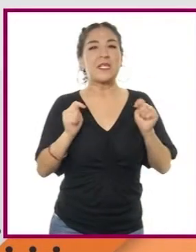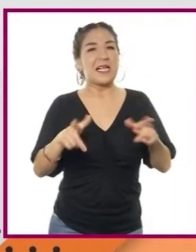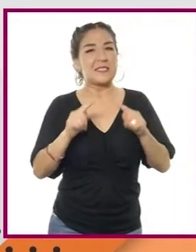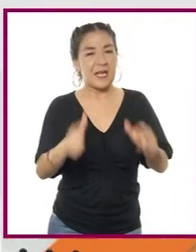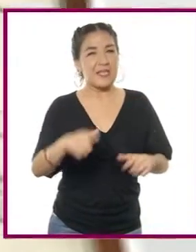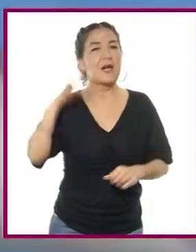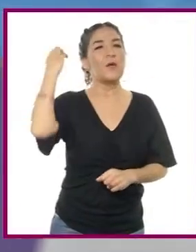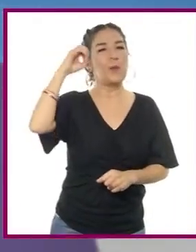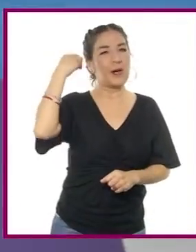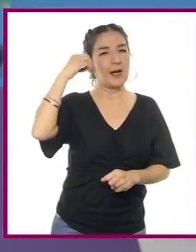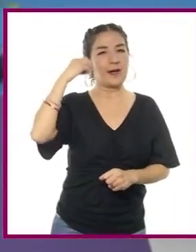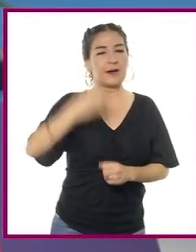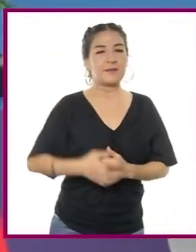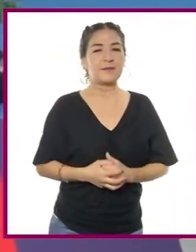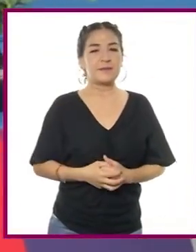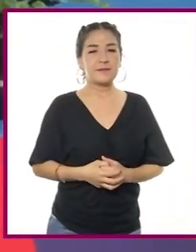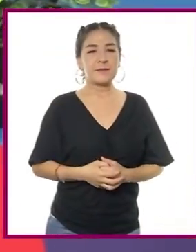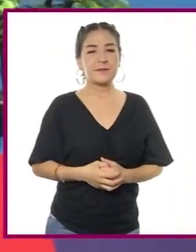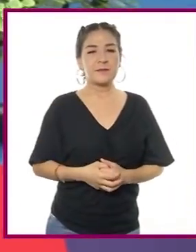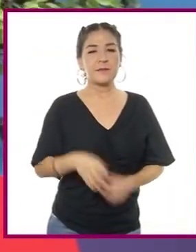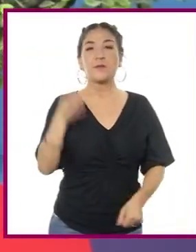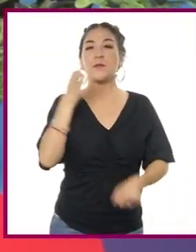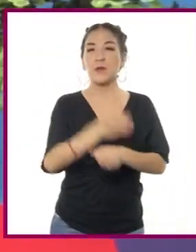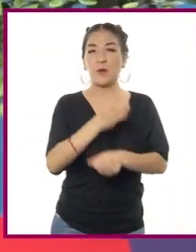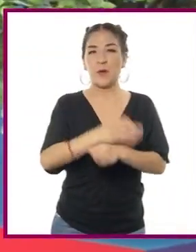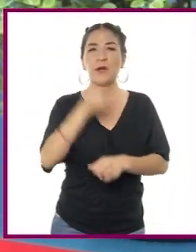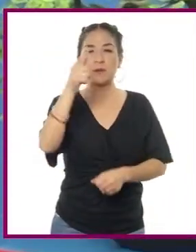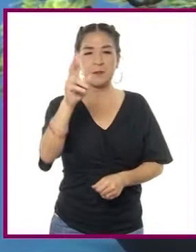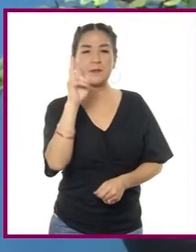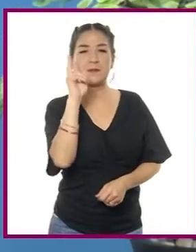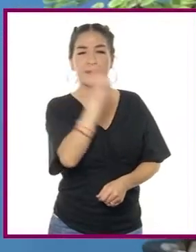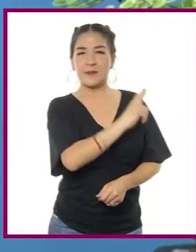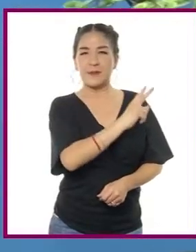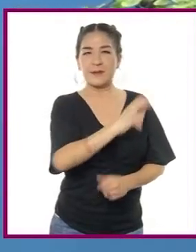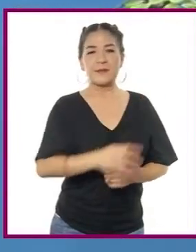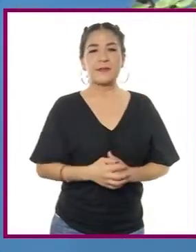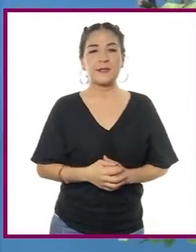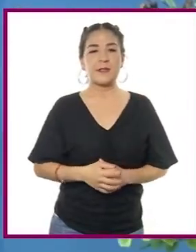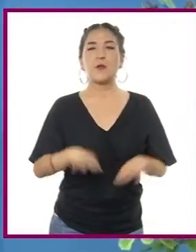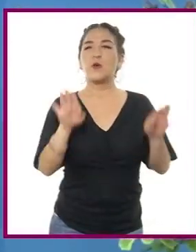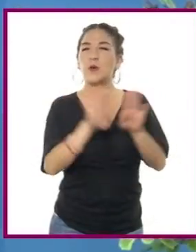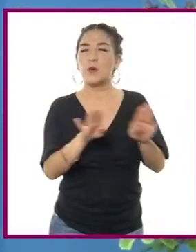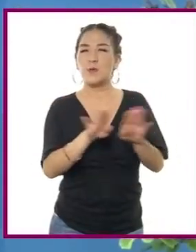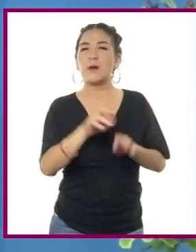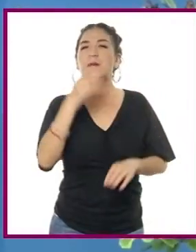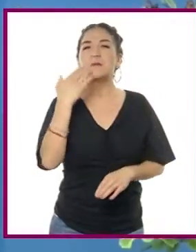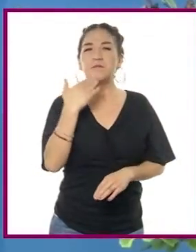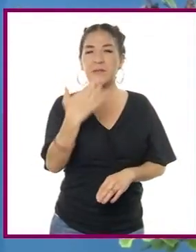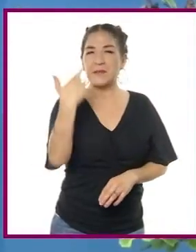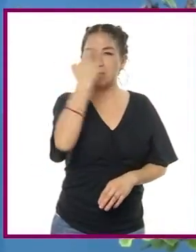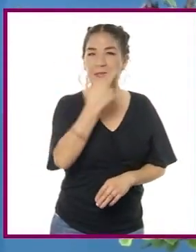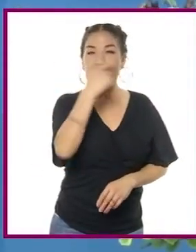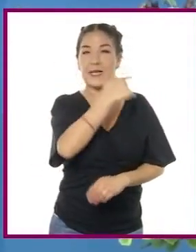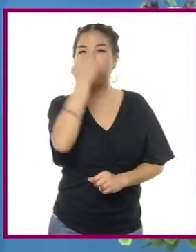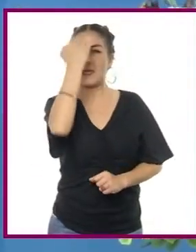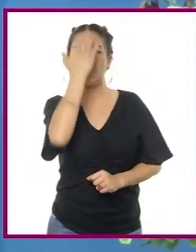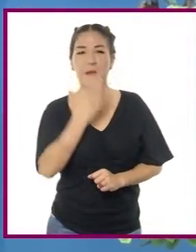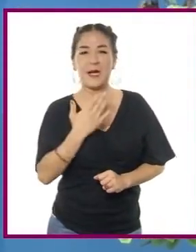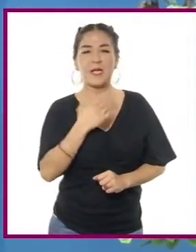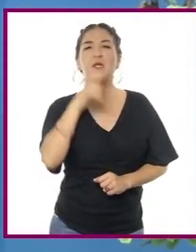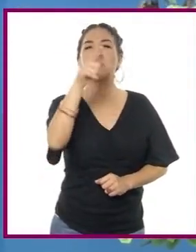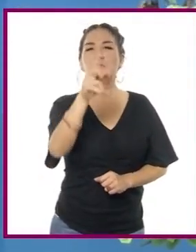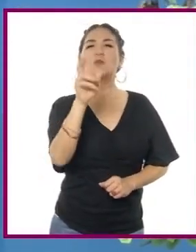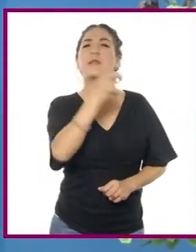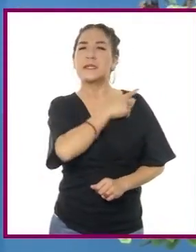y Oaxaca. A continuación, los invito a observar detenidamente la siguiente imagen.